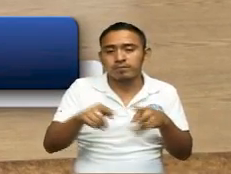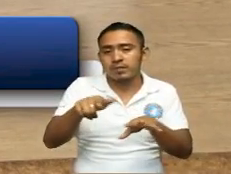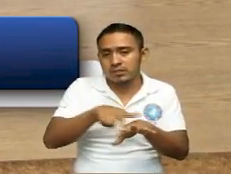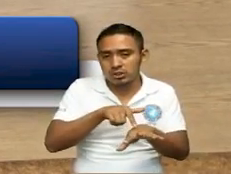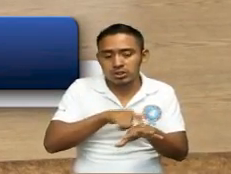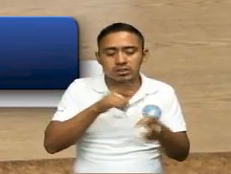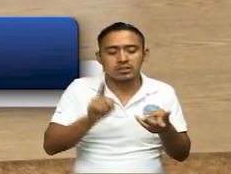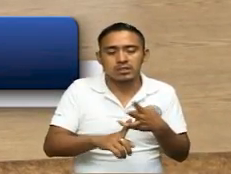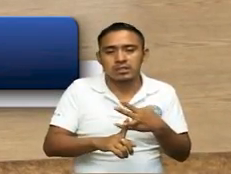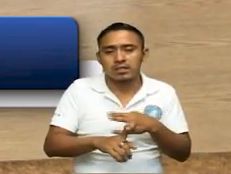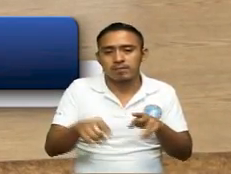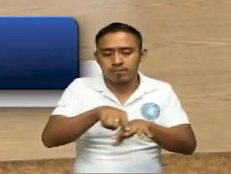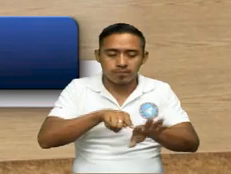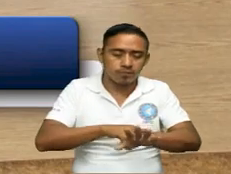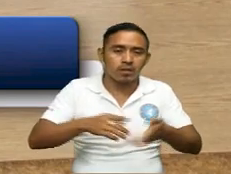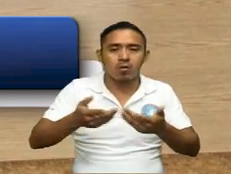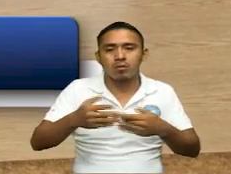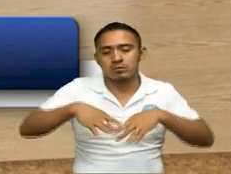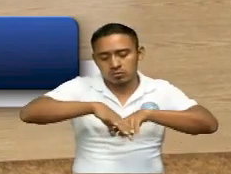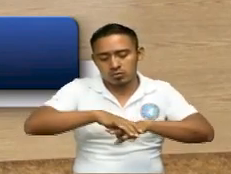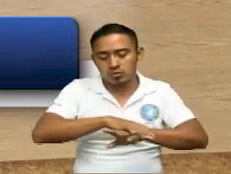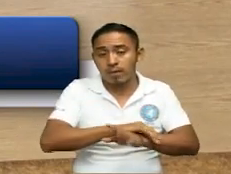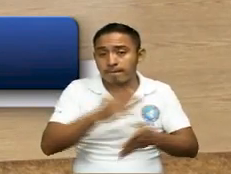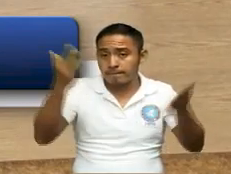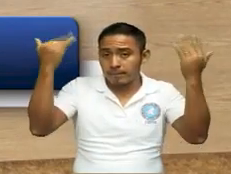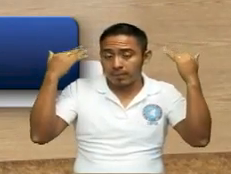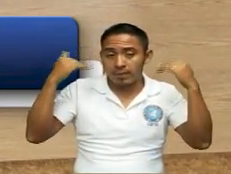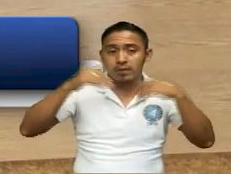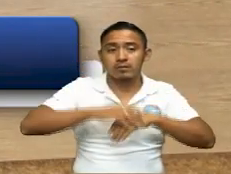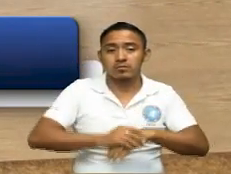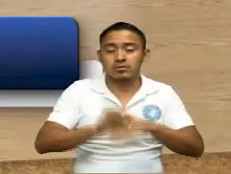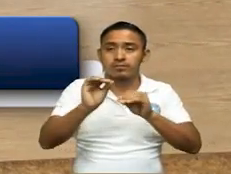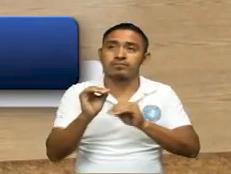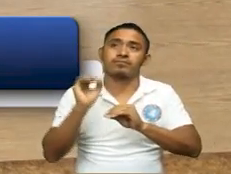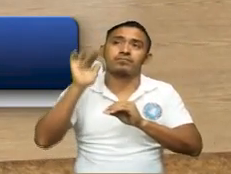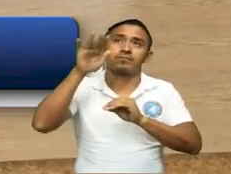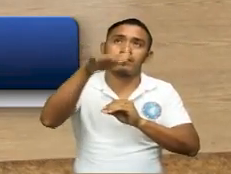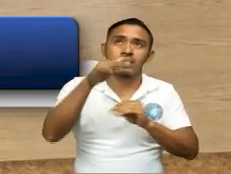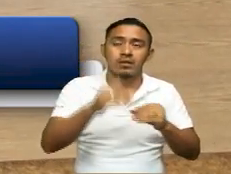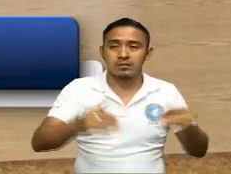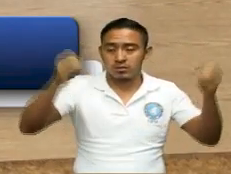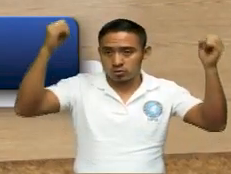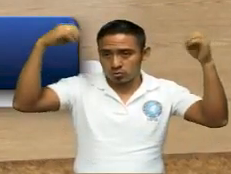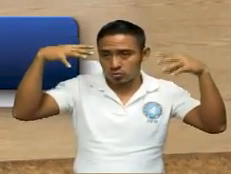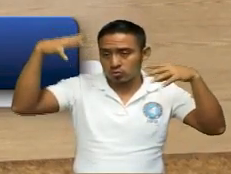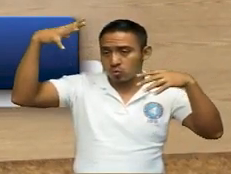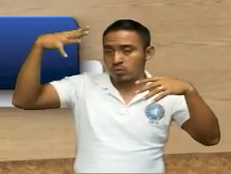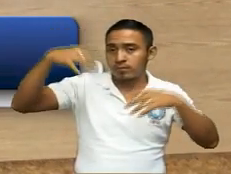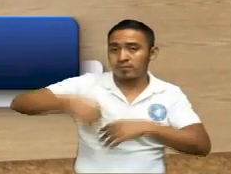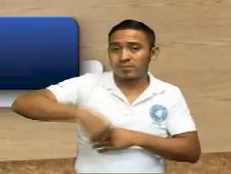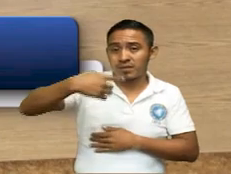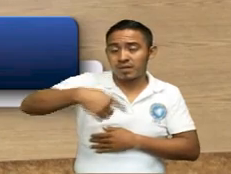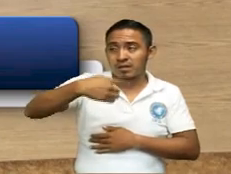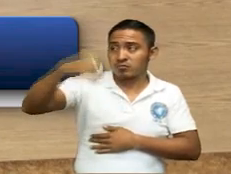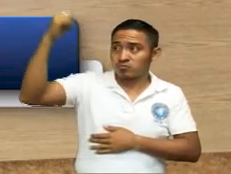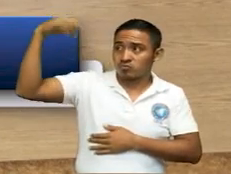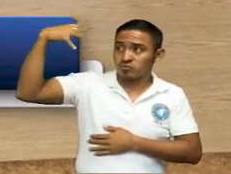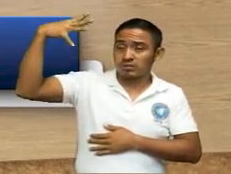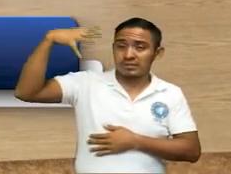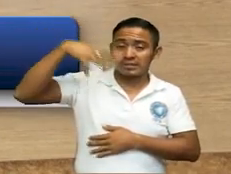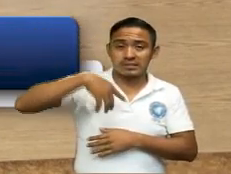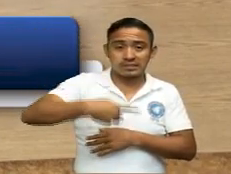sandalia, zapatos de sandalias de baño, tiene que sacarlas a solear de 10 a 15 minutos bajo el sol de mediodía. Todos los días, tiene que ser una regla.